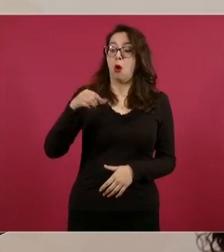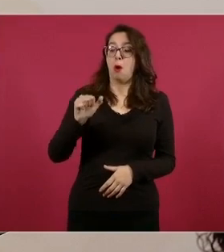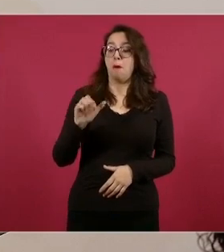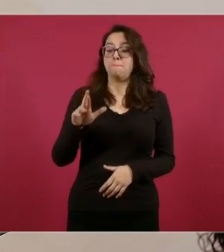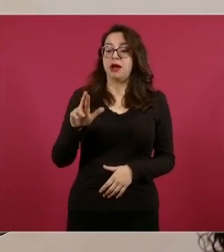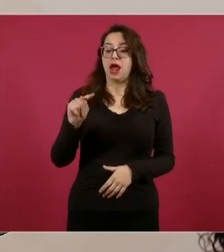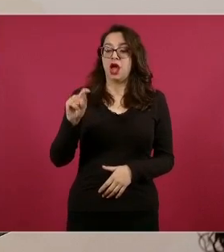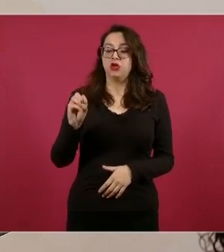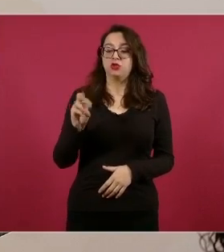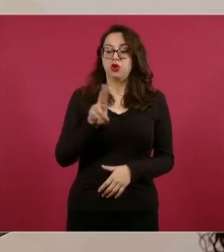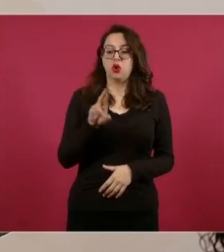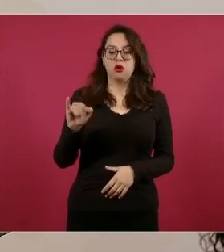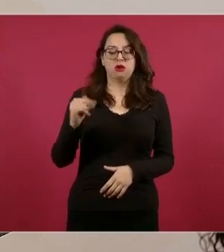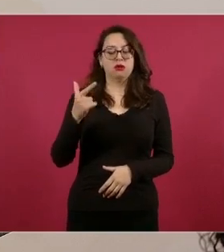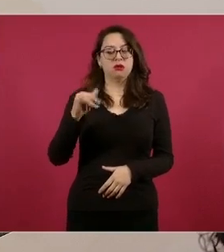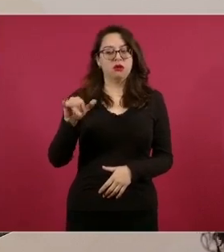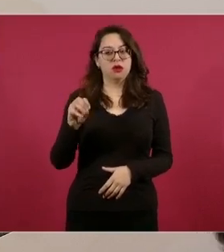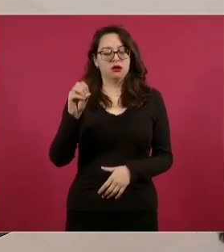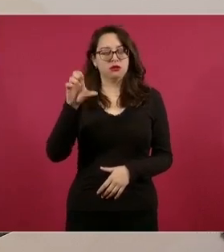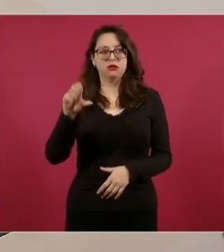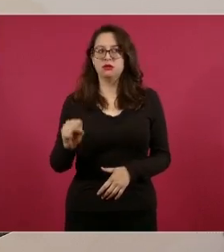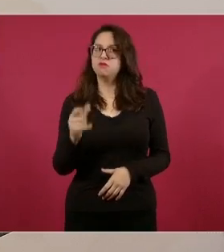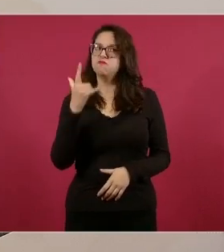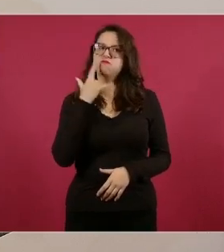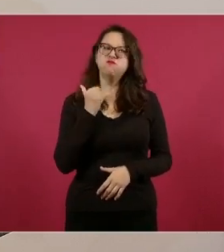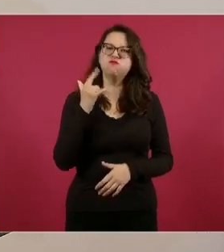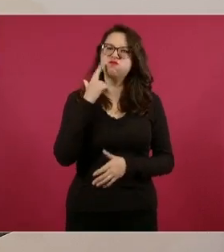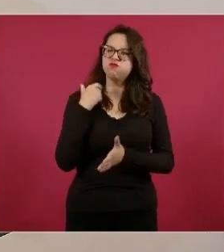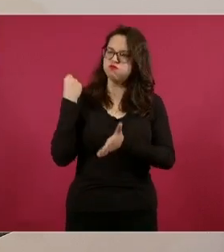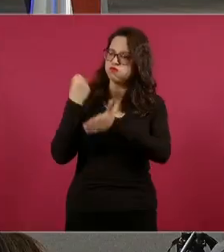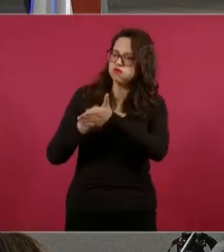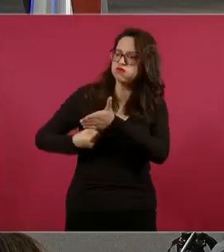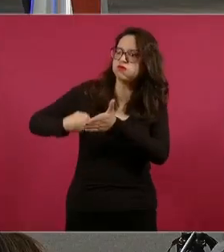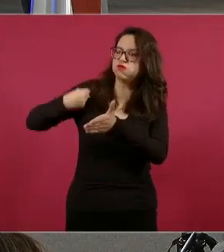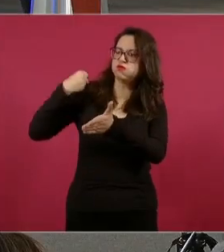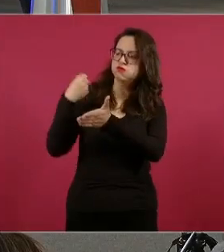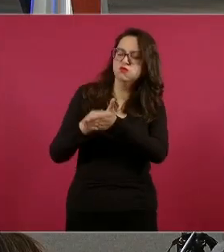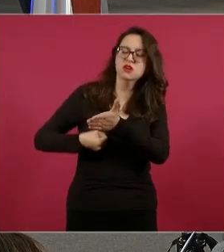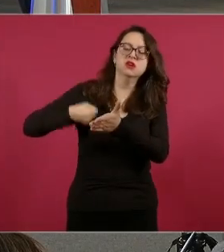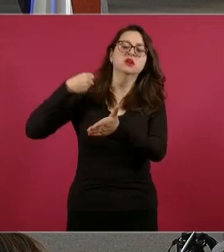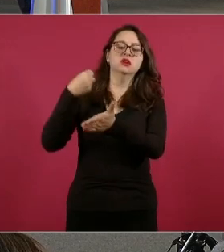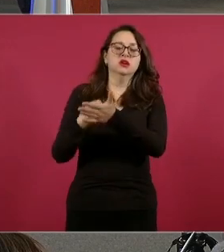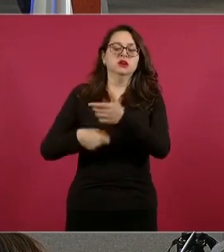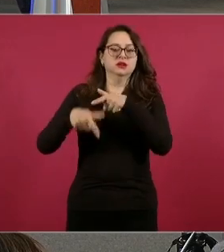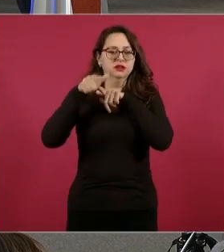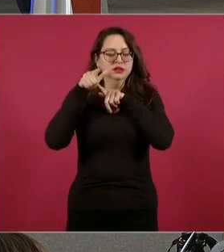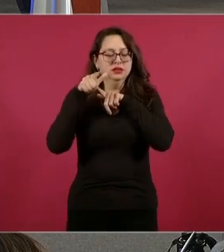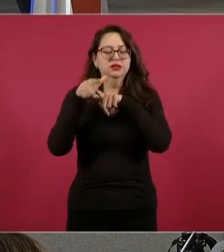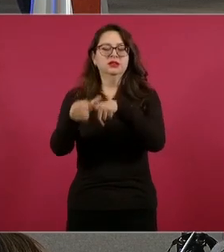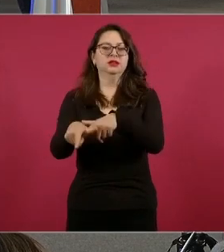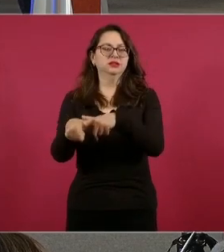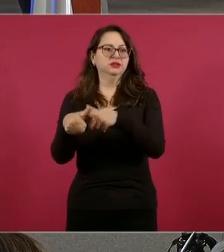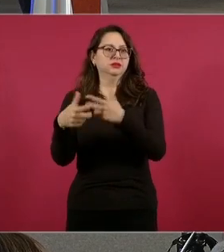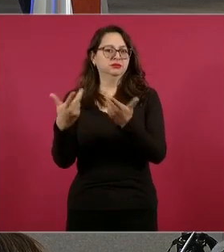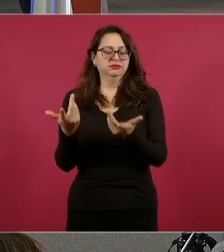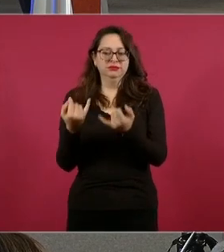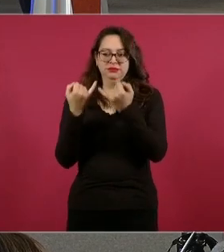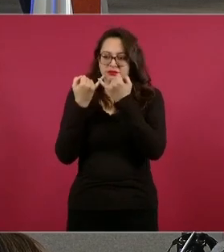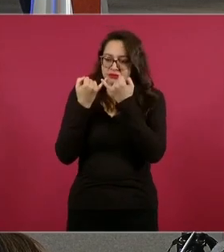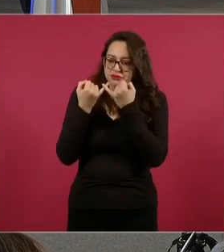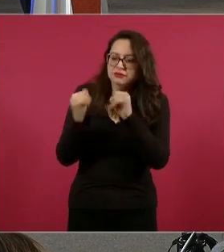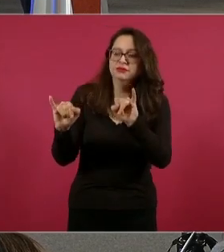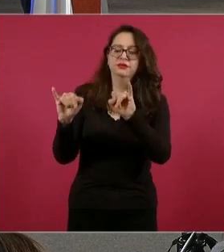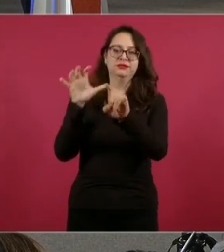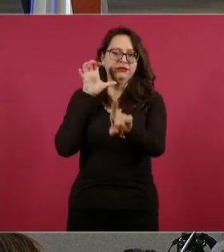le da continuidad a una lucha por la independencia y la soberanía de